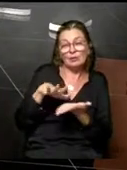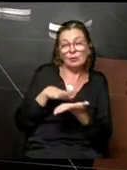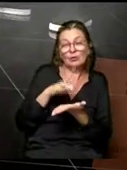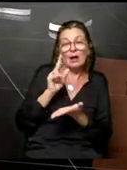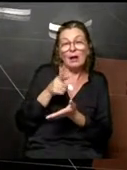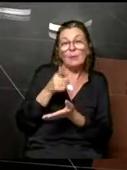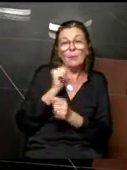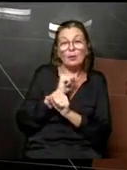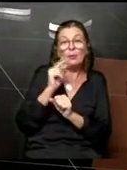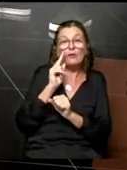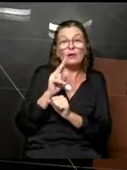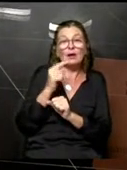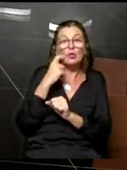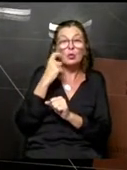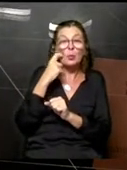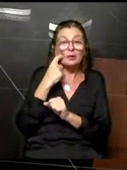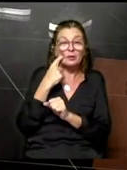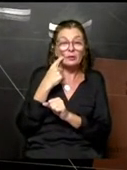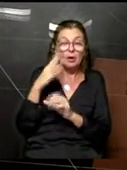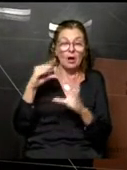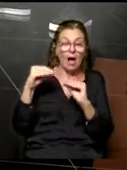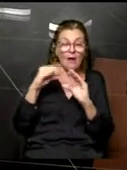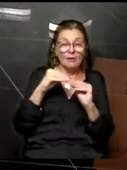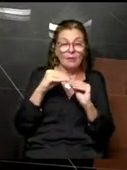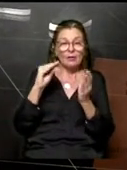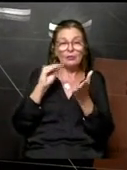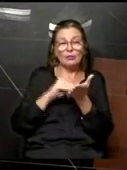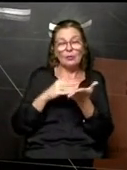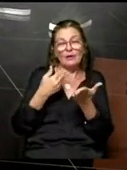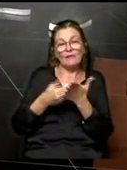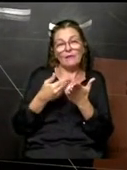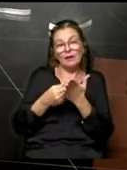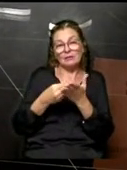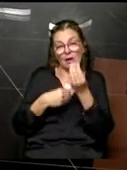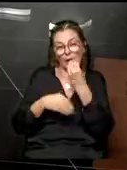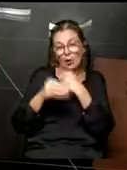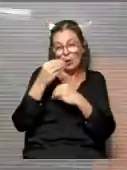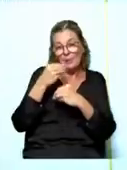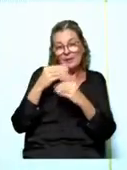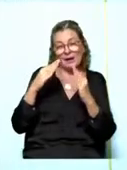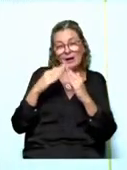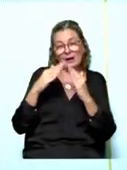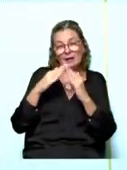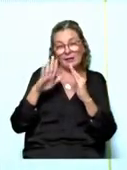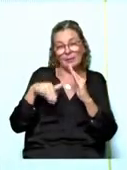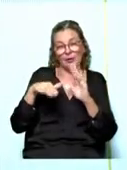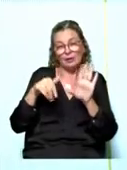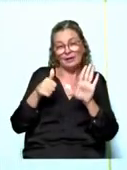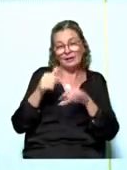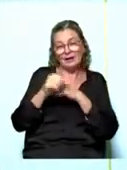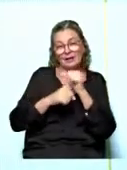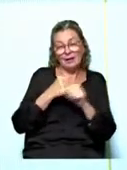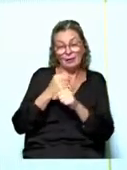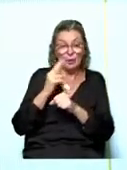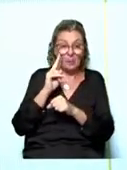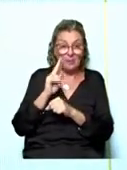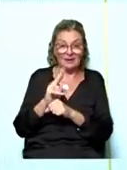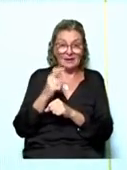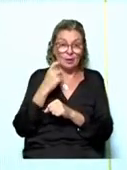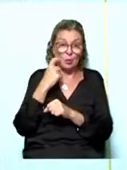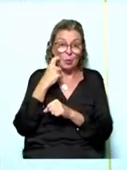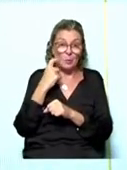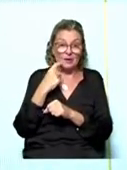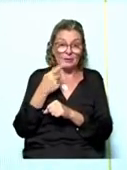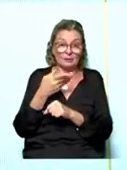podemos verlo en números, lo que hablaba de la inseguridad alimentaria en el caso de hogares con menores de 6 años. Miren los números,